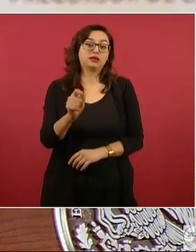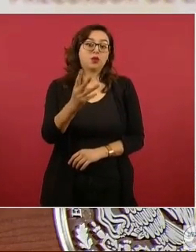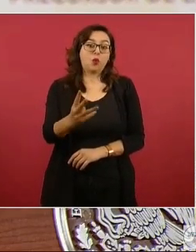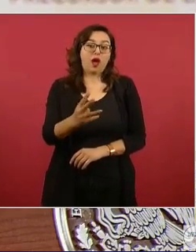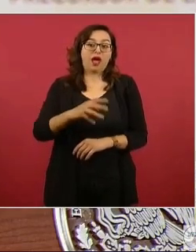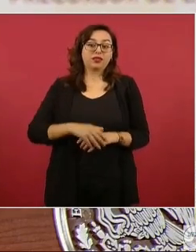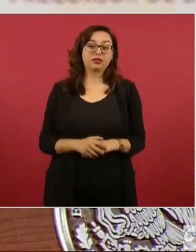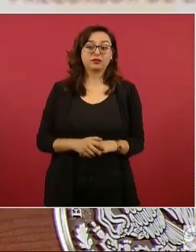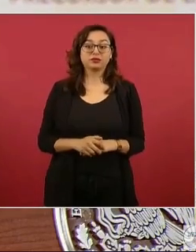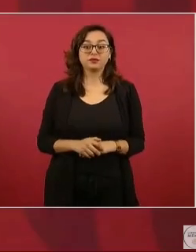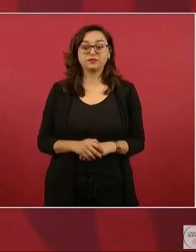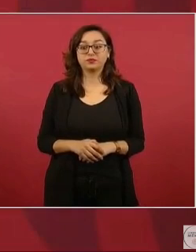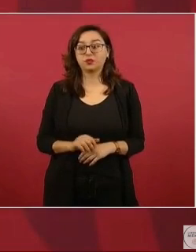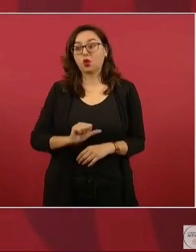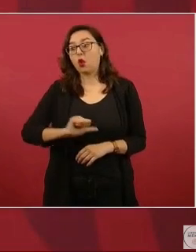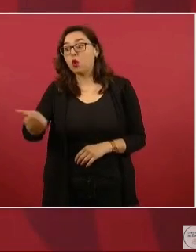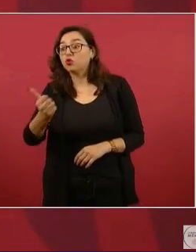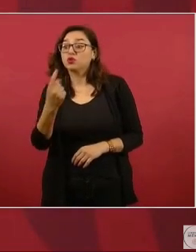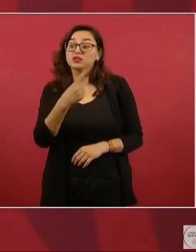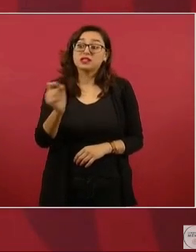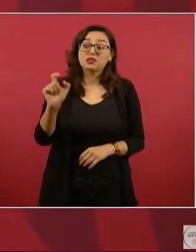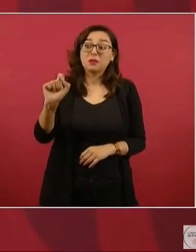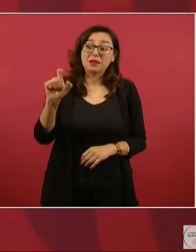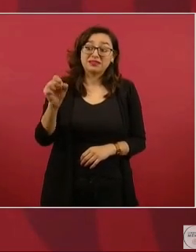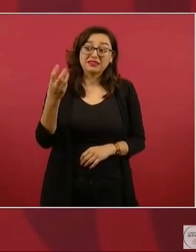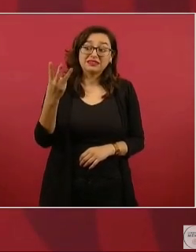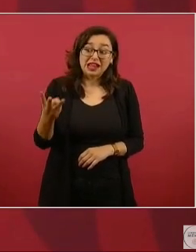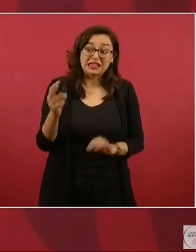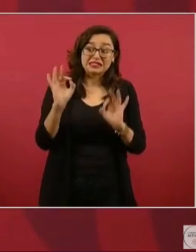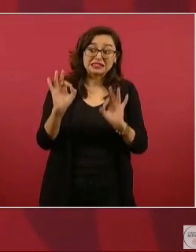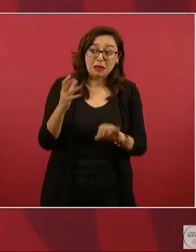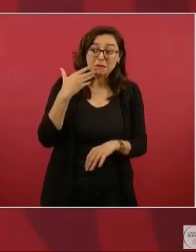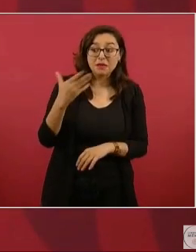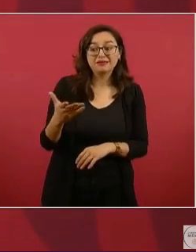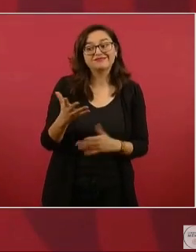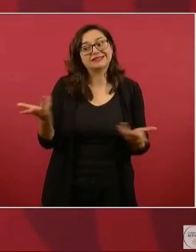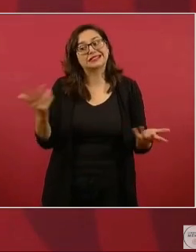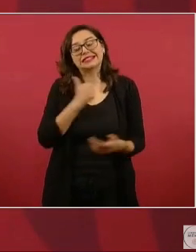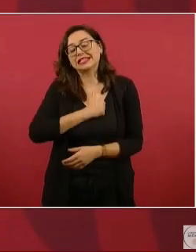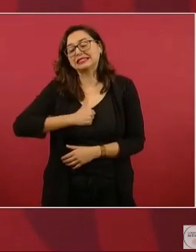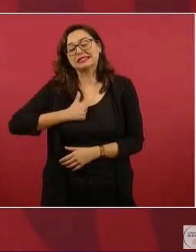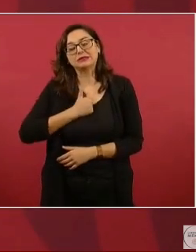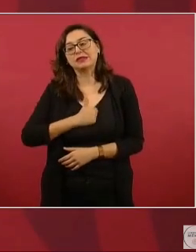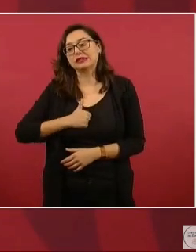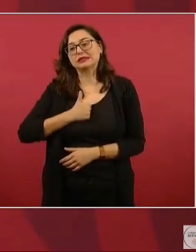El que contesta bien 123 ya no entró. Lástima,